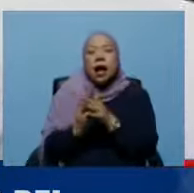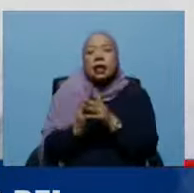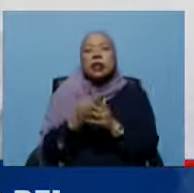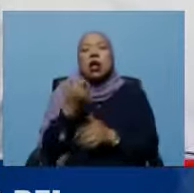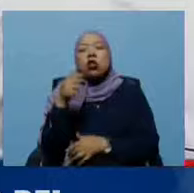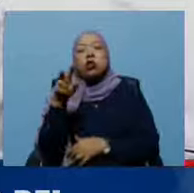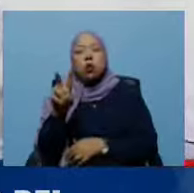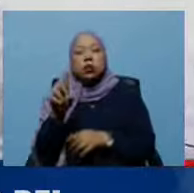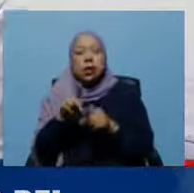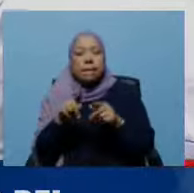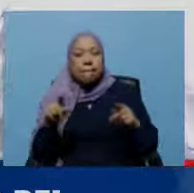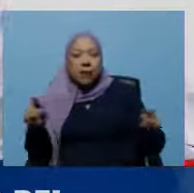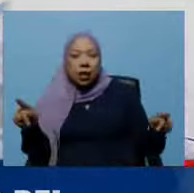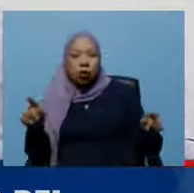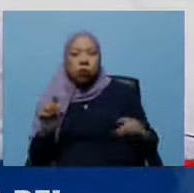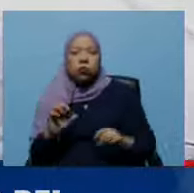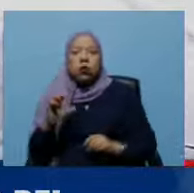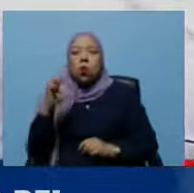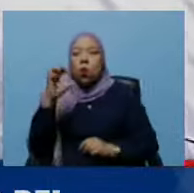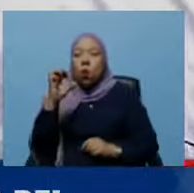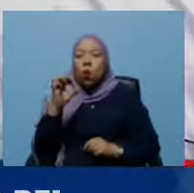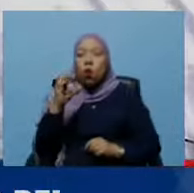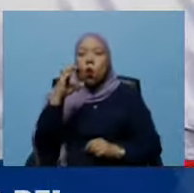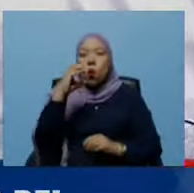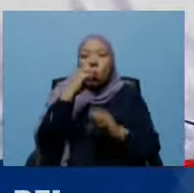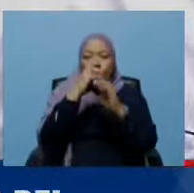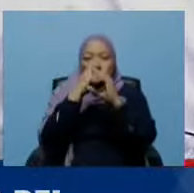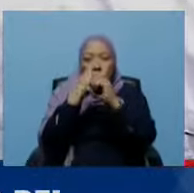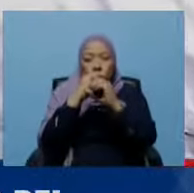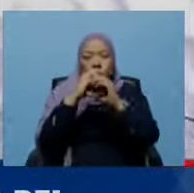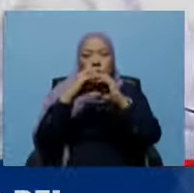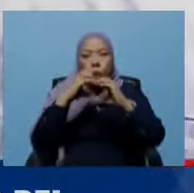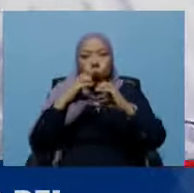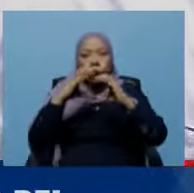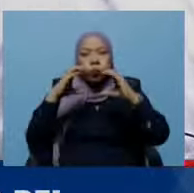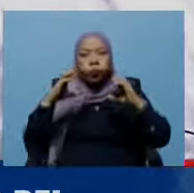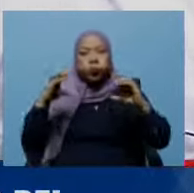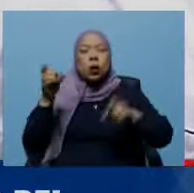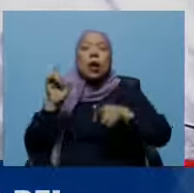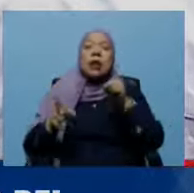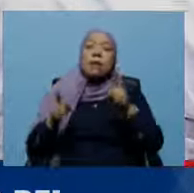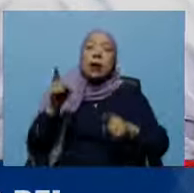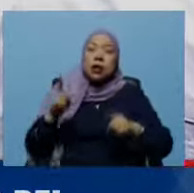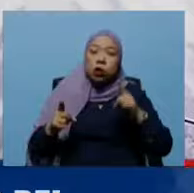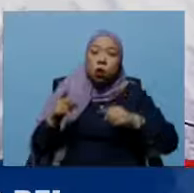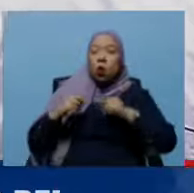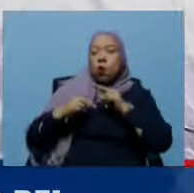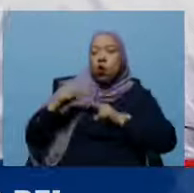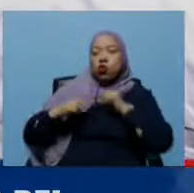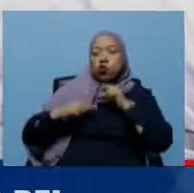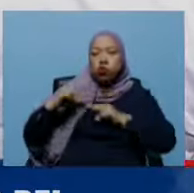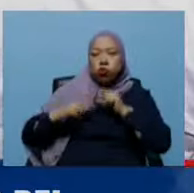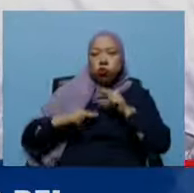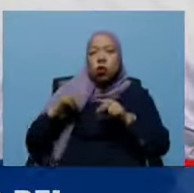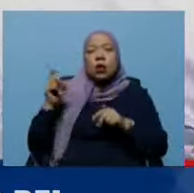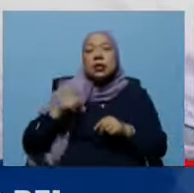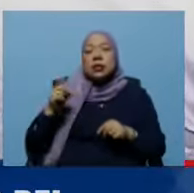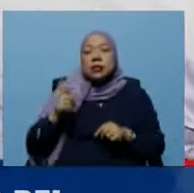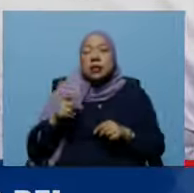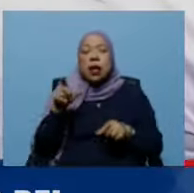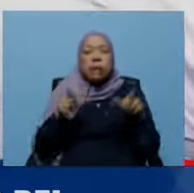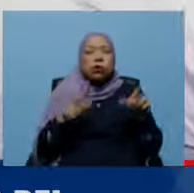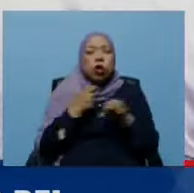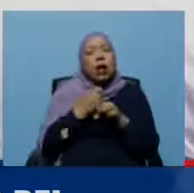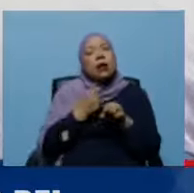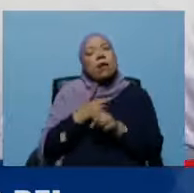estas medidas. Y que hoy actualmente, por instrucciones suyas, presidente, estamos surtiendo todo el sector construcción, todo el sector ferretero, como